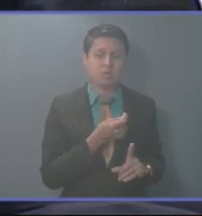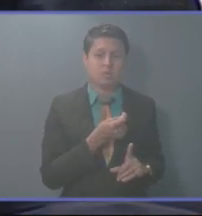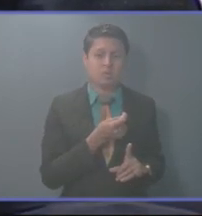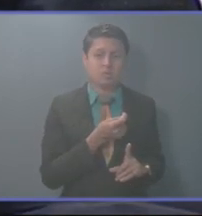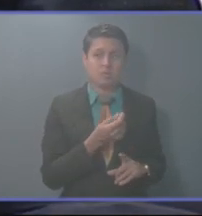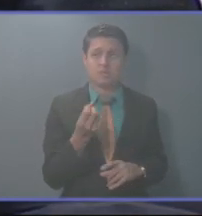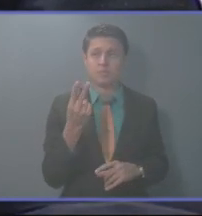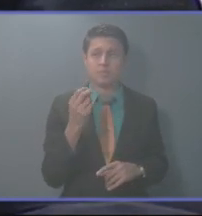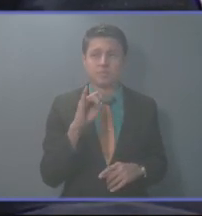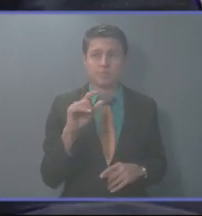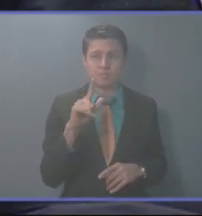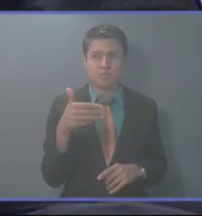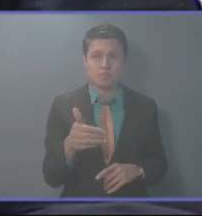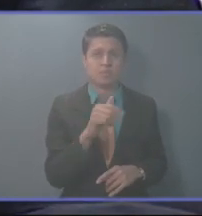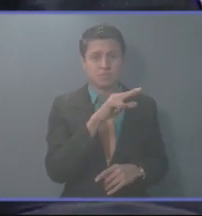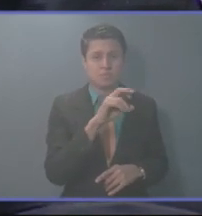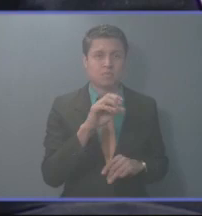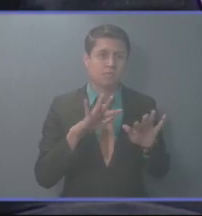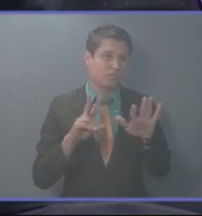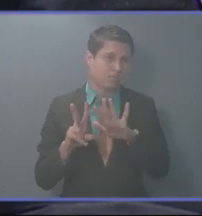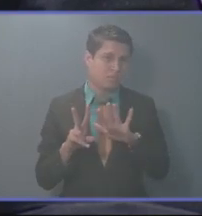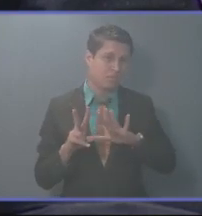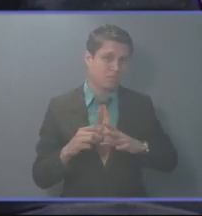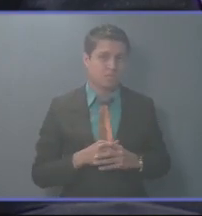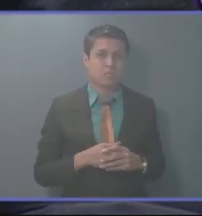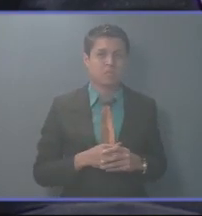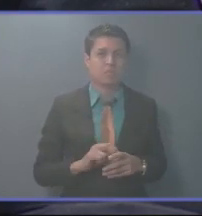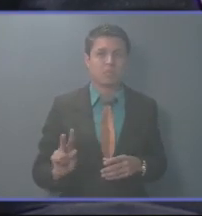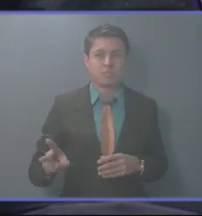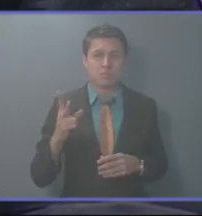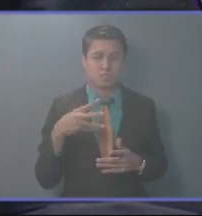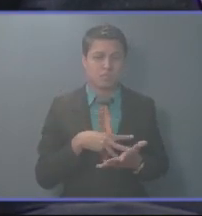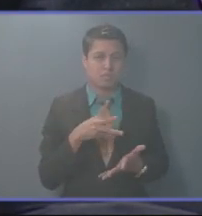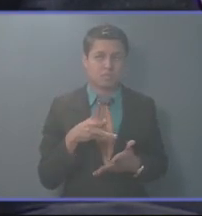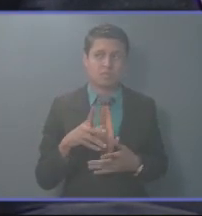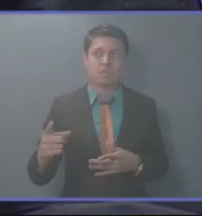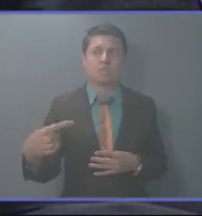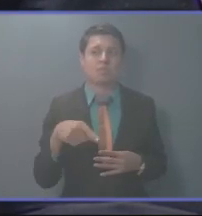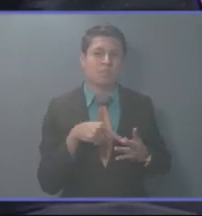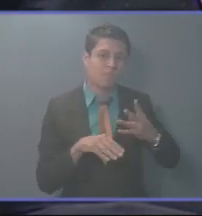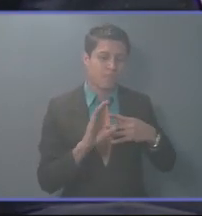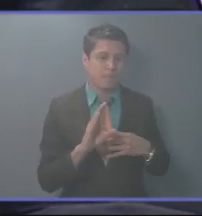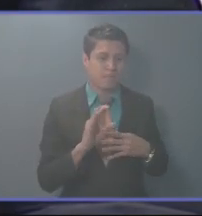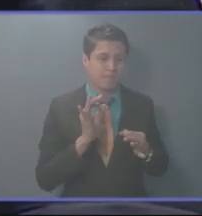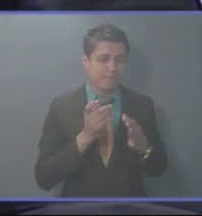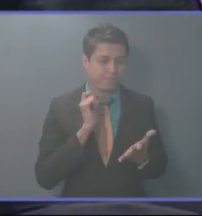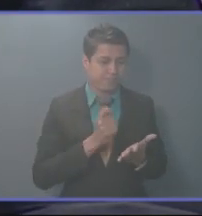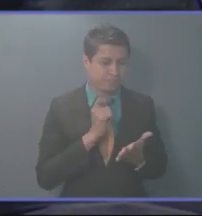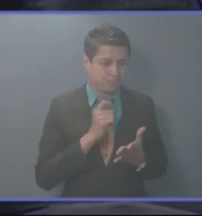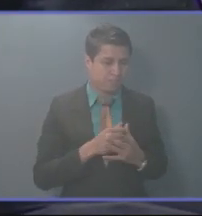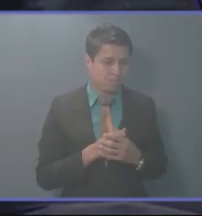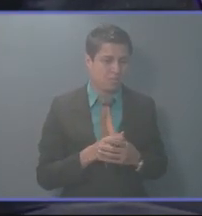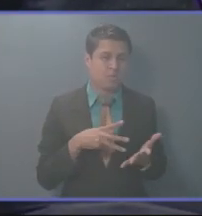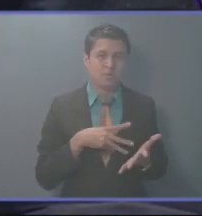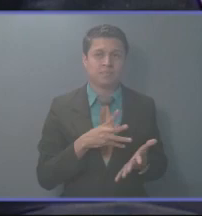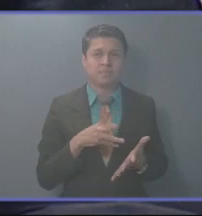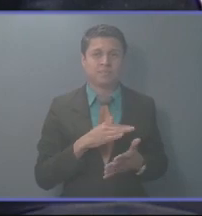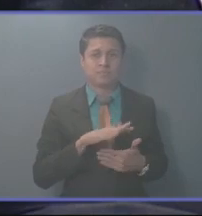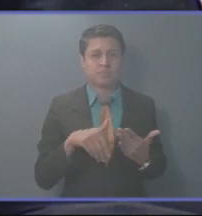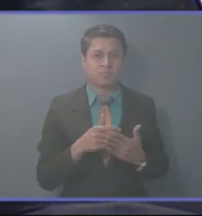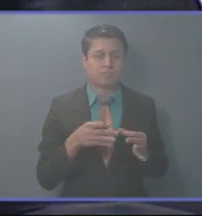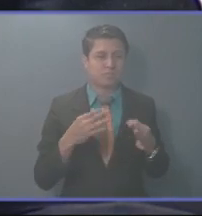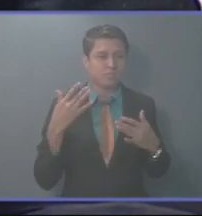del 13 de julio del 2018 de la segunda audiencia pública de seguimiento y cumplimiento de la sentencia que en la mayor parte de